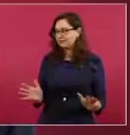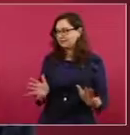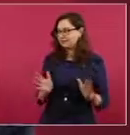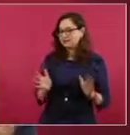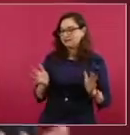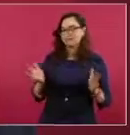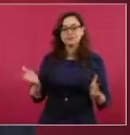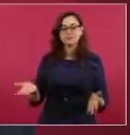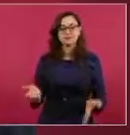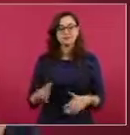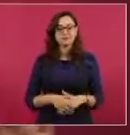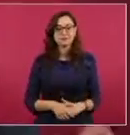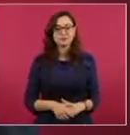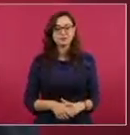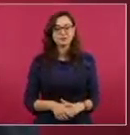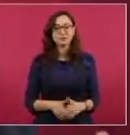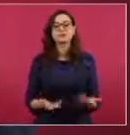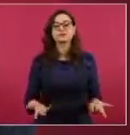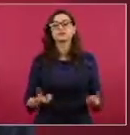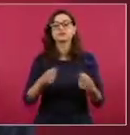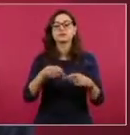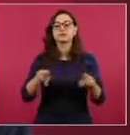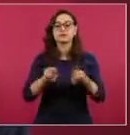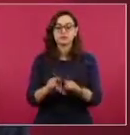que se quiere militarizar. No,